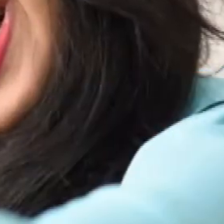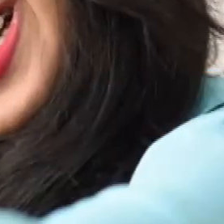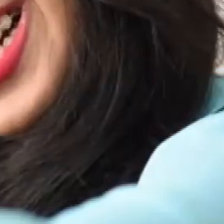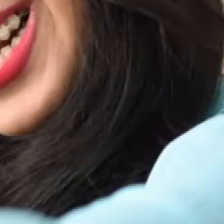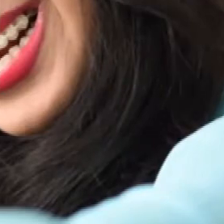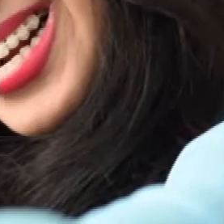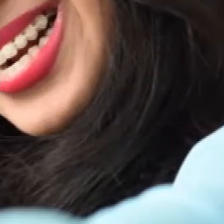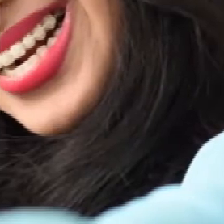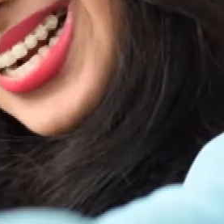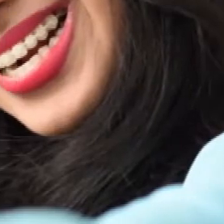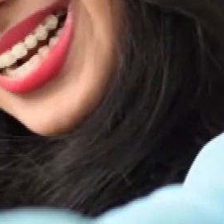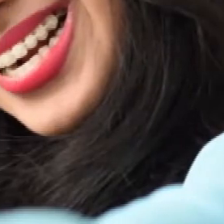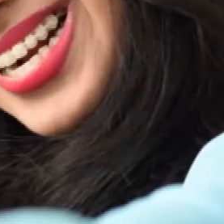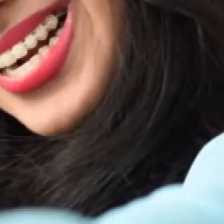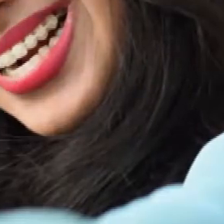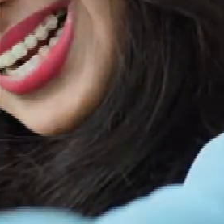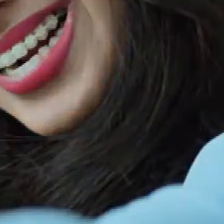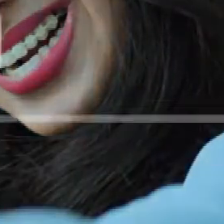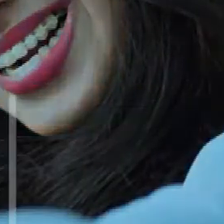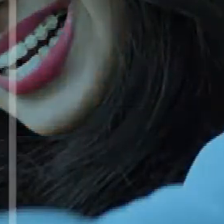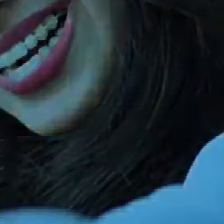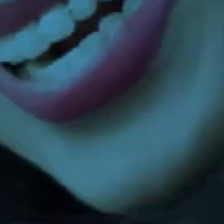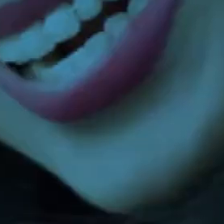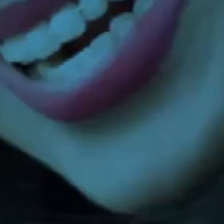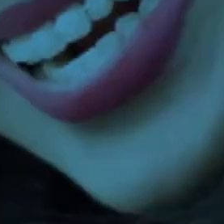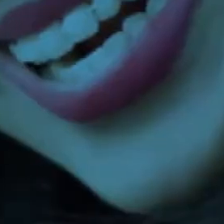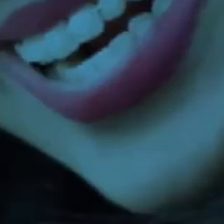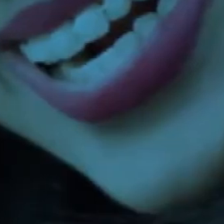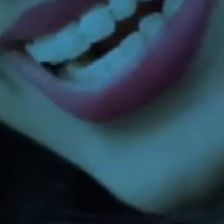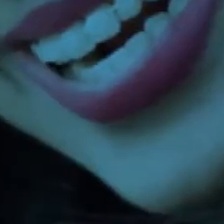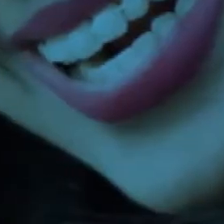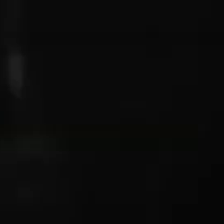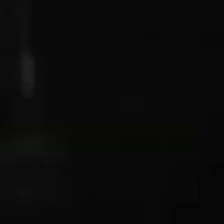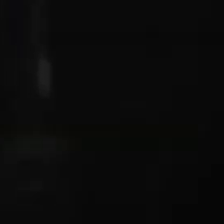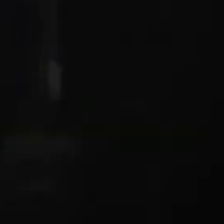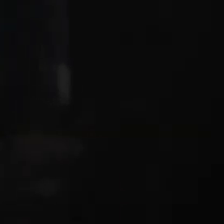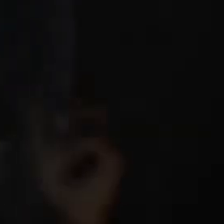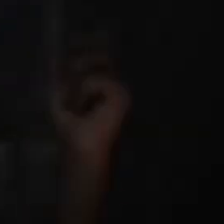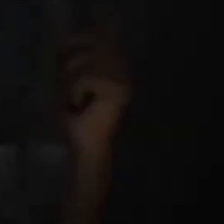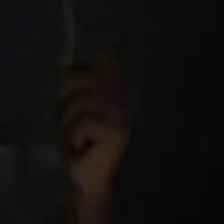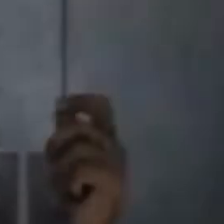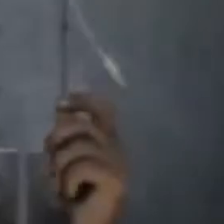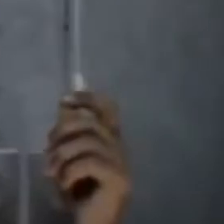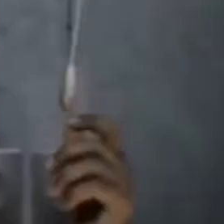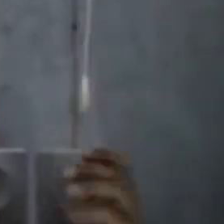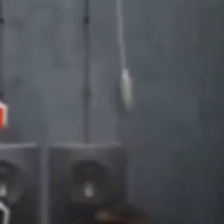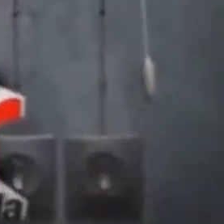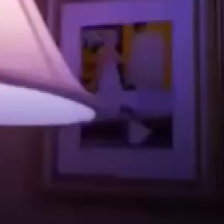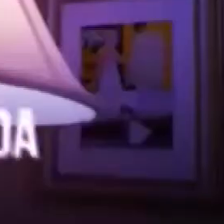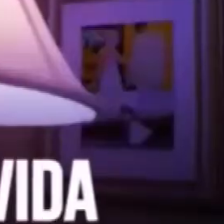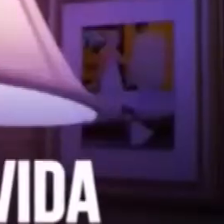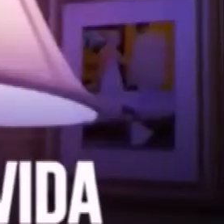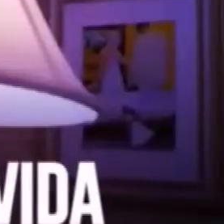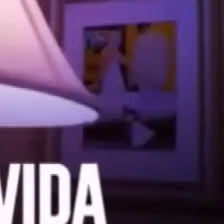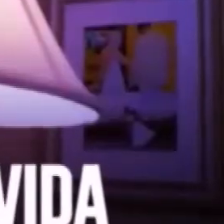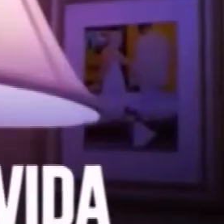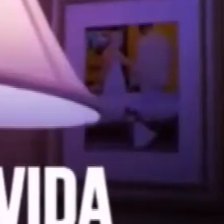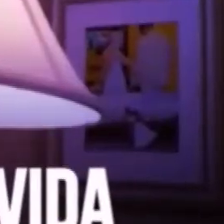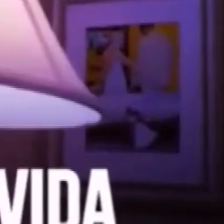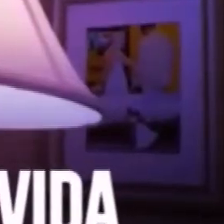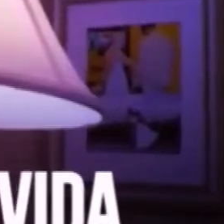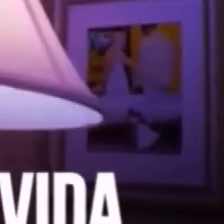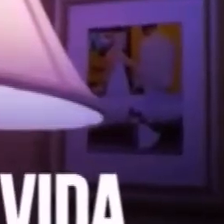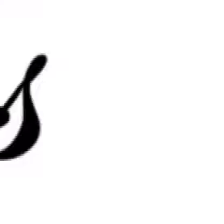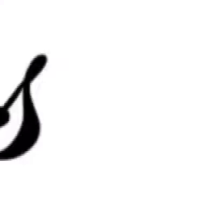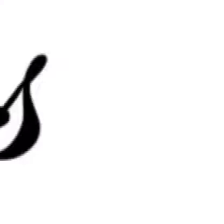miedo. Chrome, odontología especializada. Visita chrome.com.co. Electrofer, ilumina